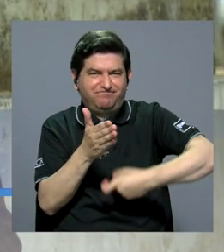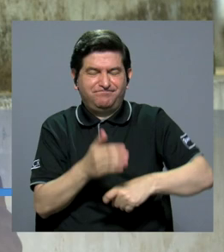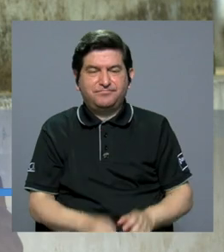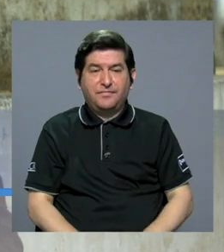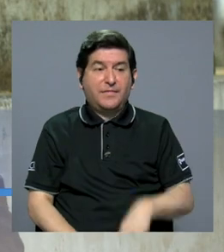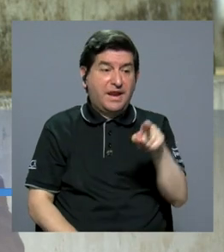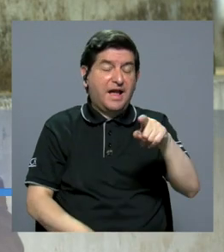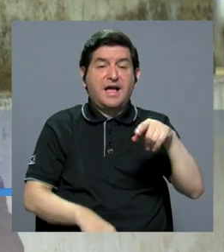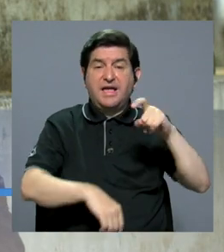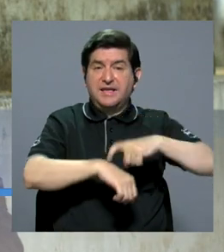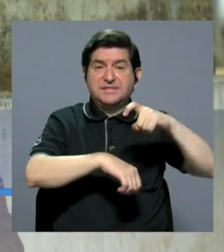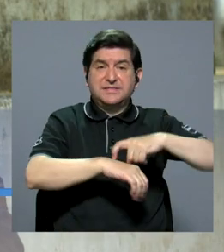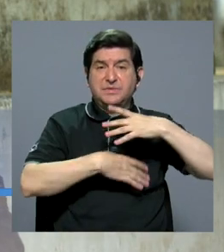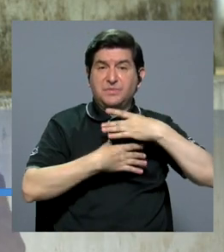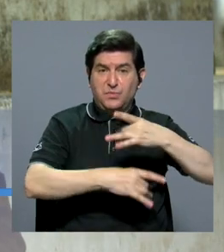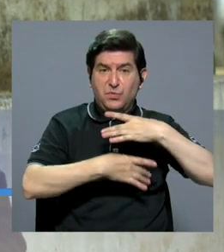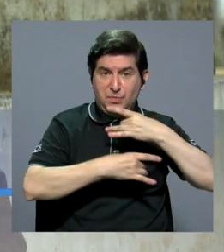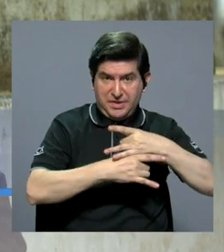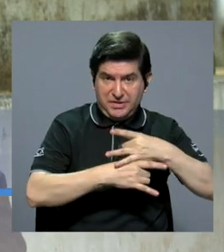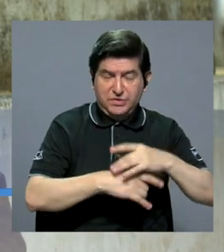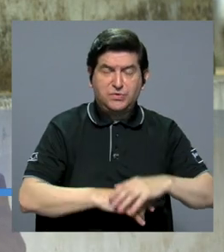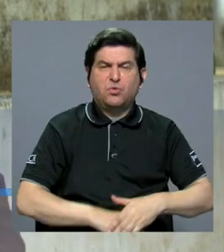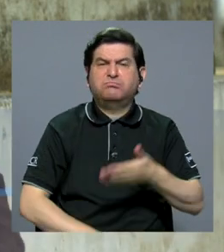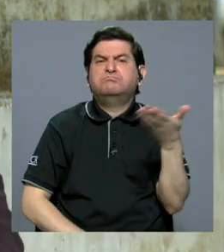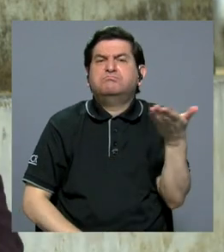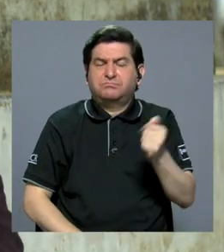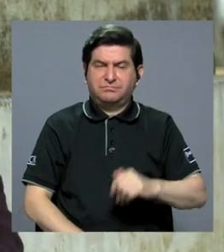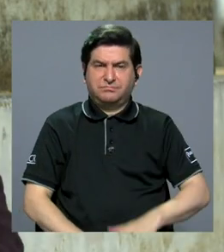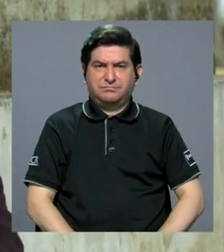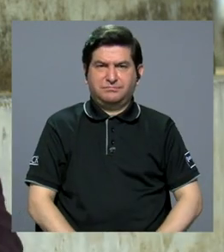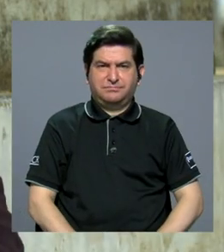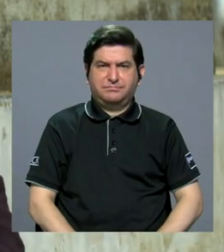¿verdad? Porque ahí lo que interesaba era